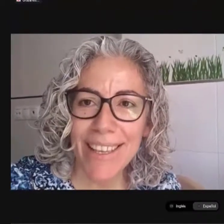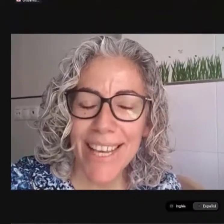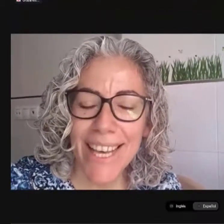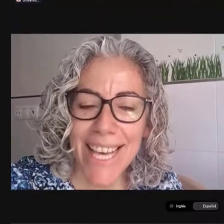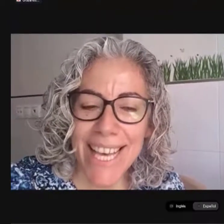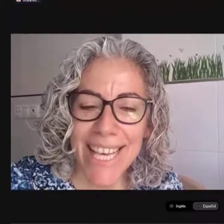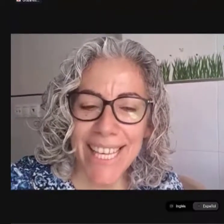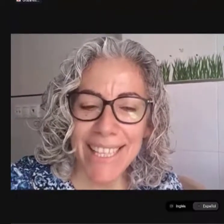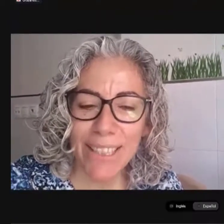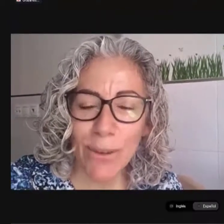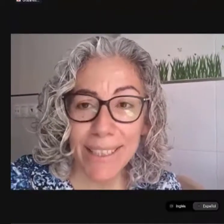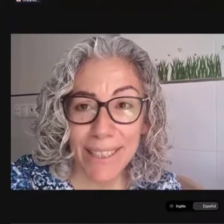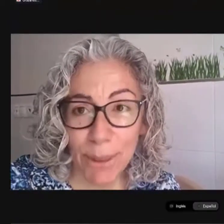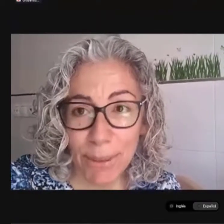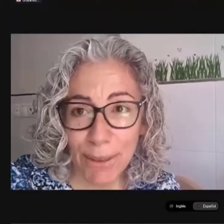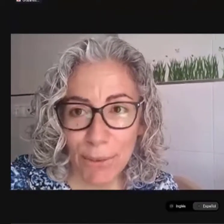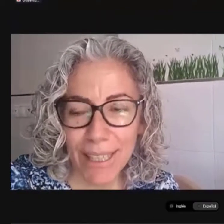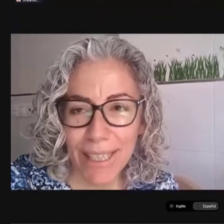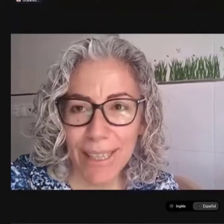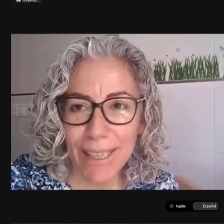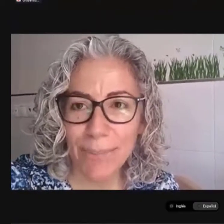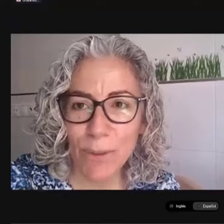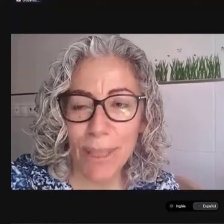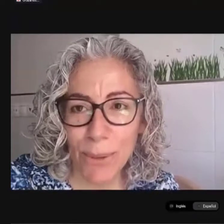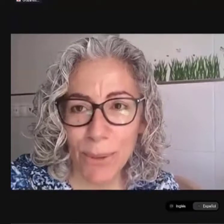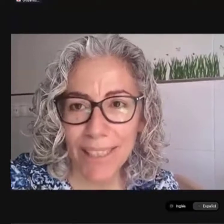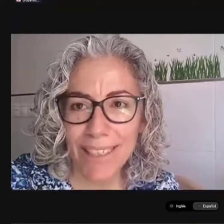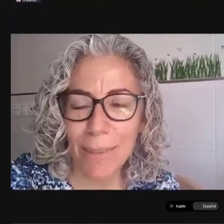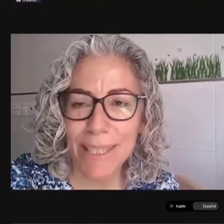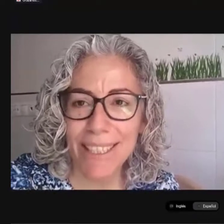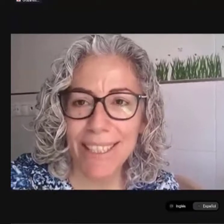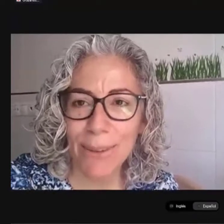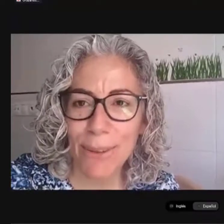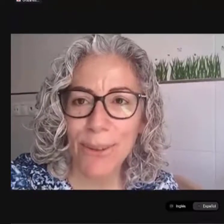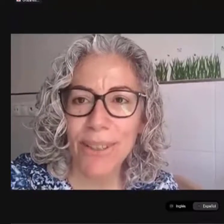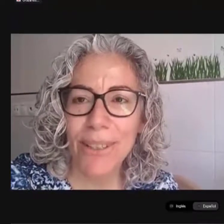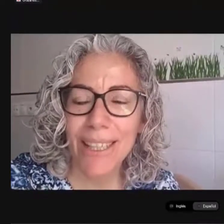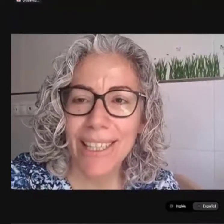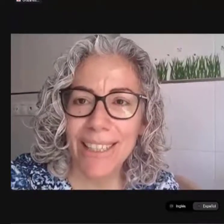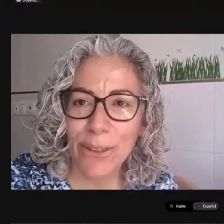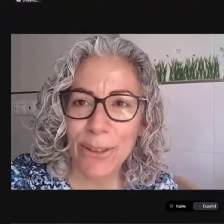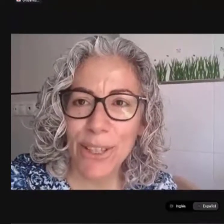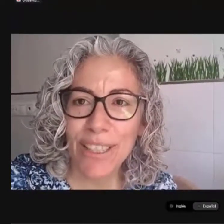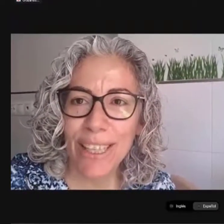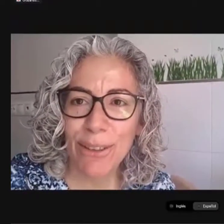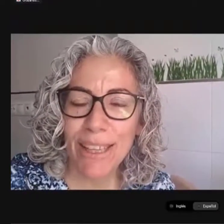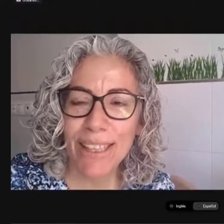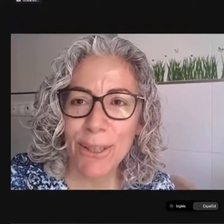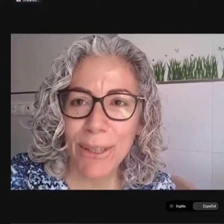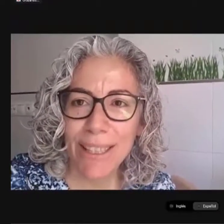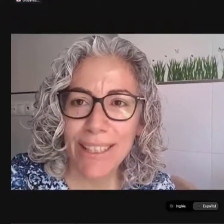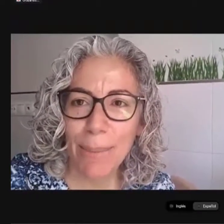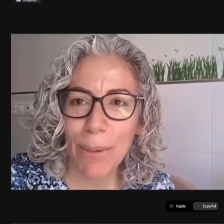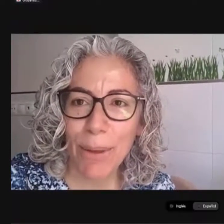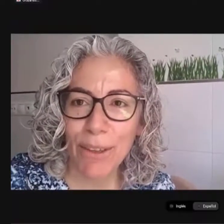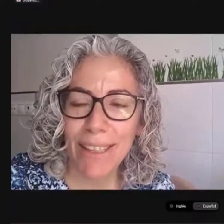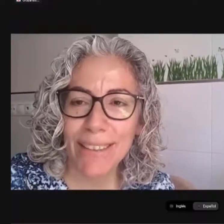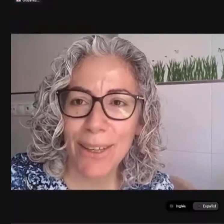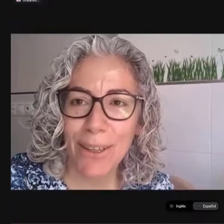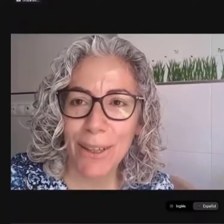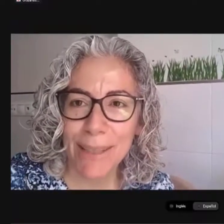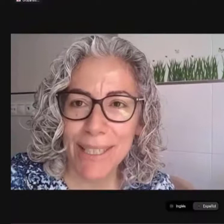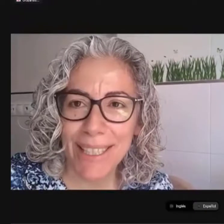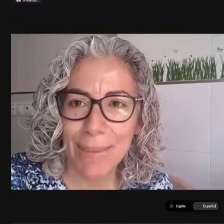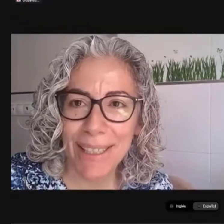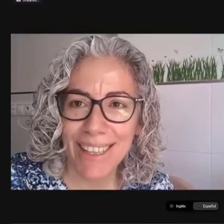Hernández. Y durante 9 tuve la suerte de ser la presidenta de honor del Congreso Internacional de Estudiantes de Terapia Ocupacional